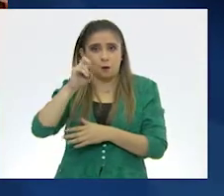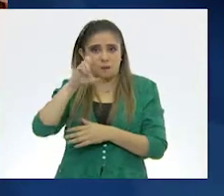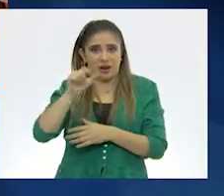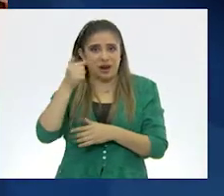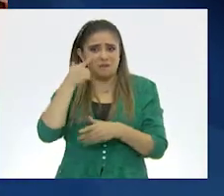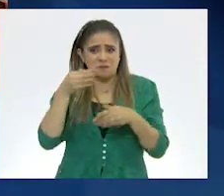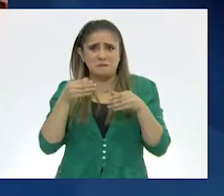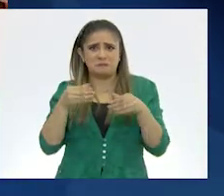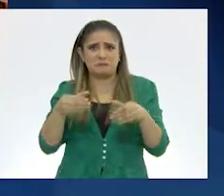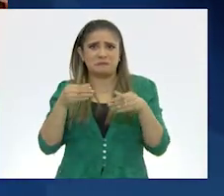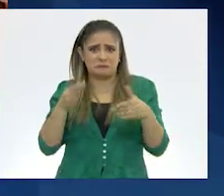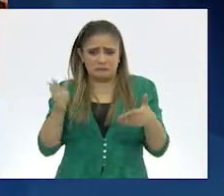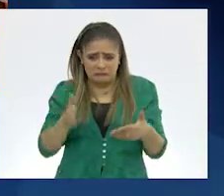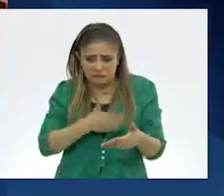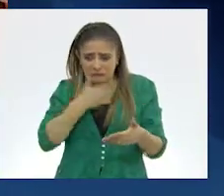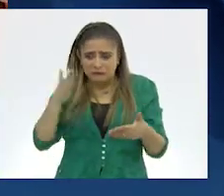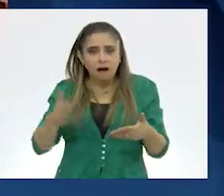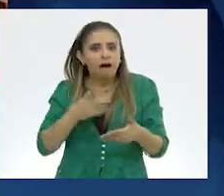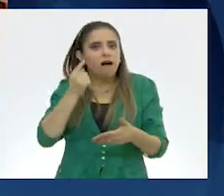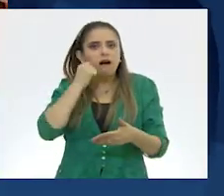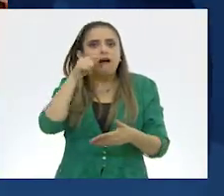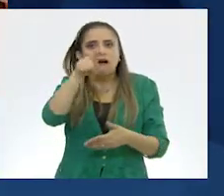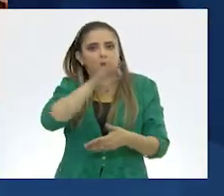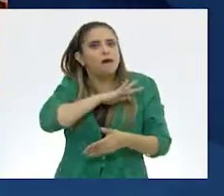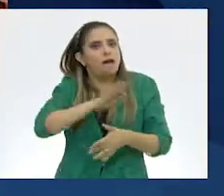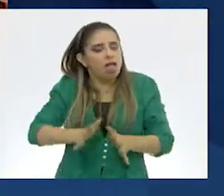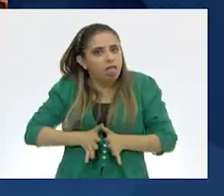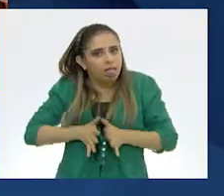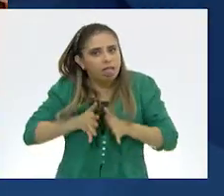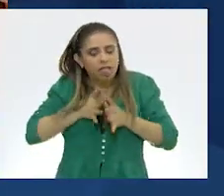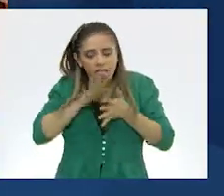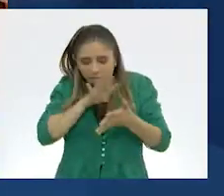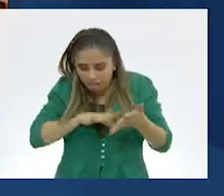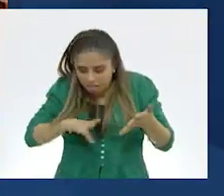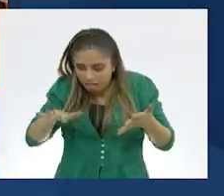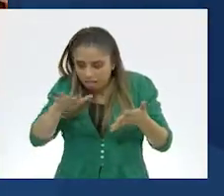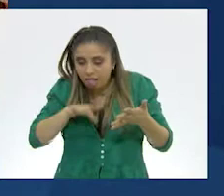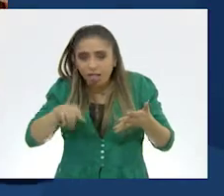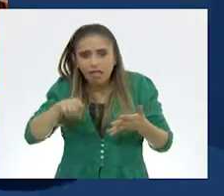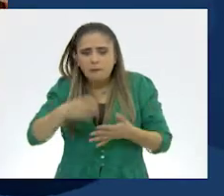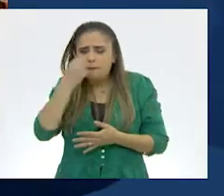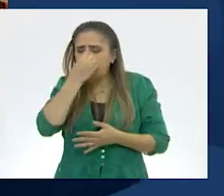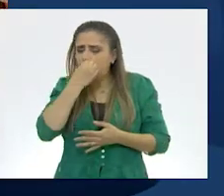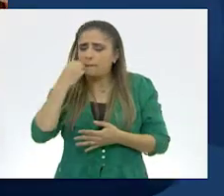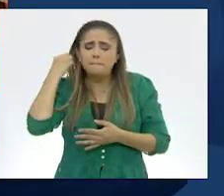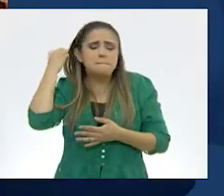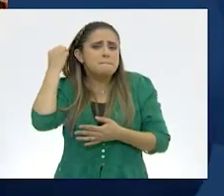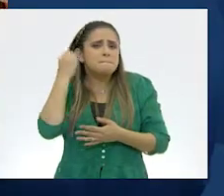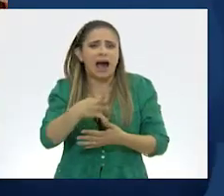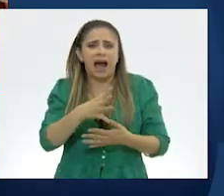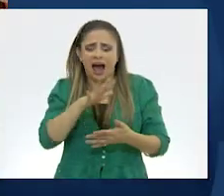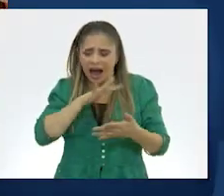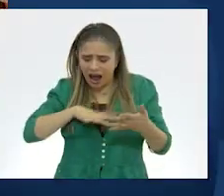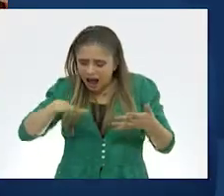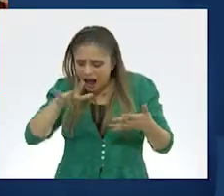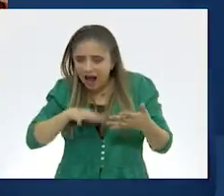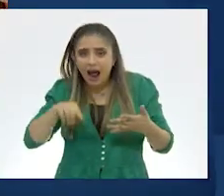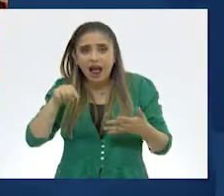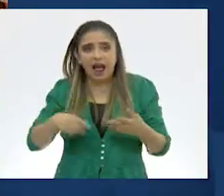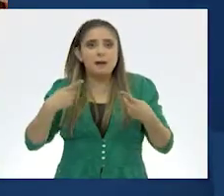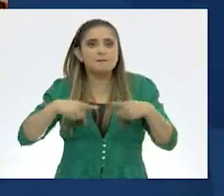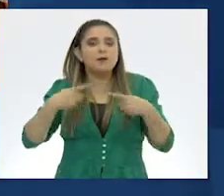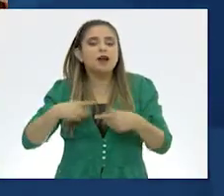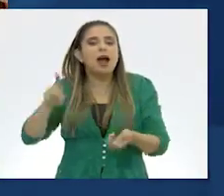gorda, te puede atrapar porque está fabricada tan maravillosamente que el personaje de Drácula